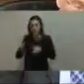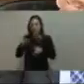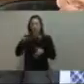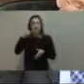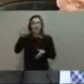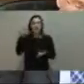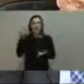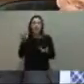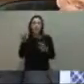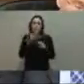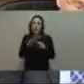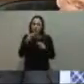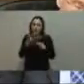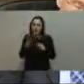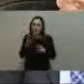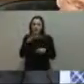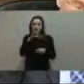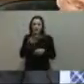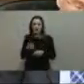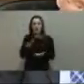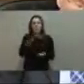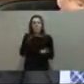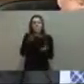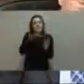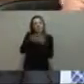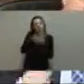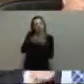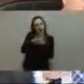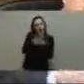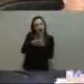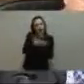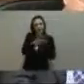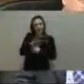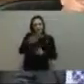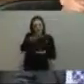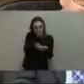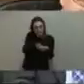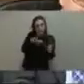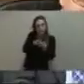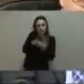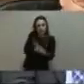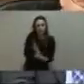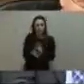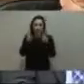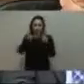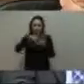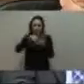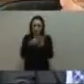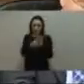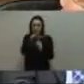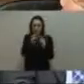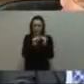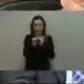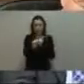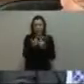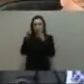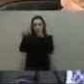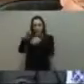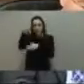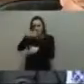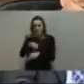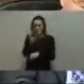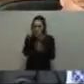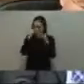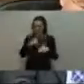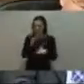pedir la comparecencia para dar explicaciones. Respecto al plan de viabilidad, usted sabe que ni lo hubo y, dada la